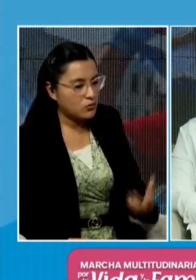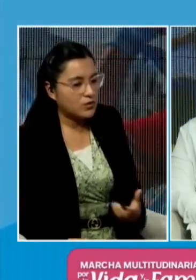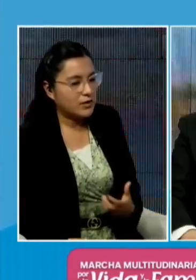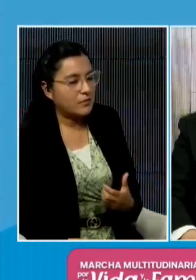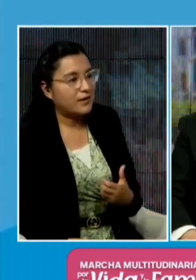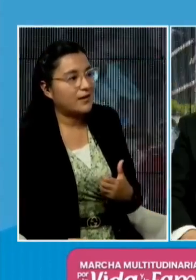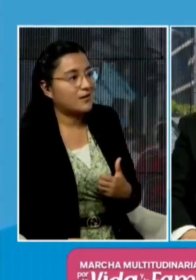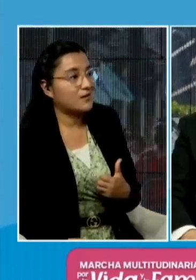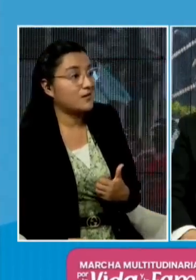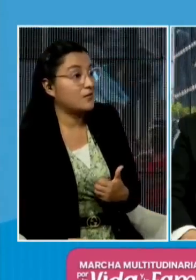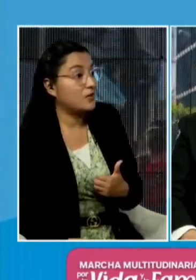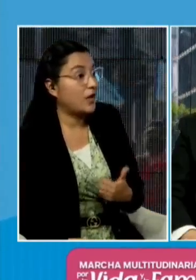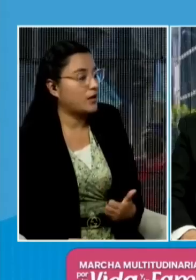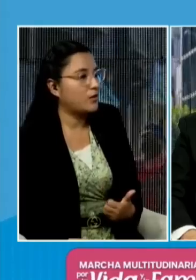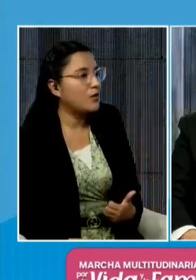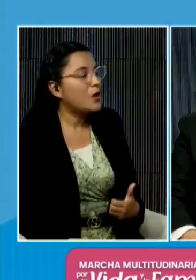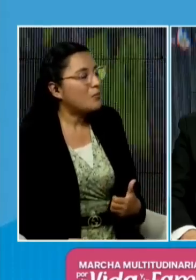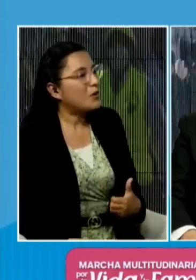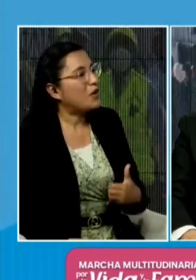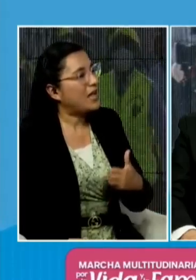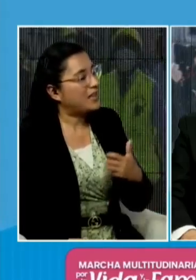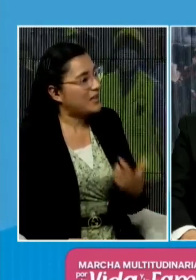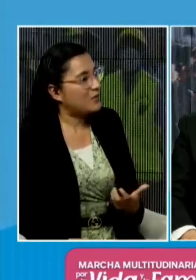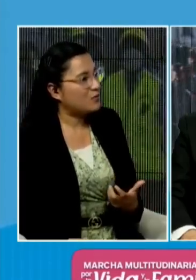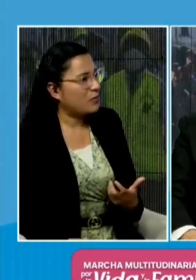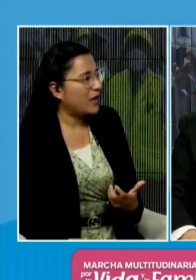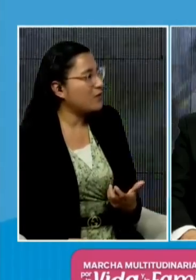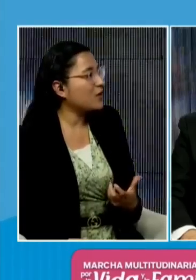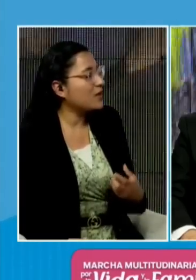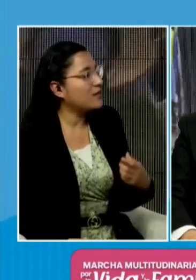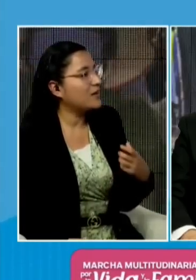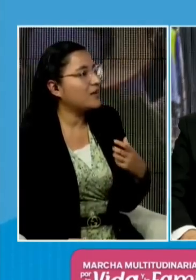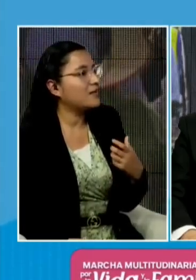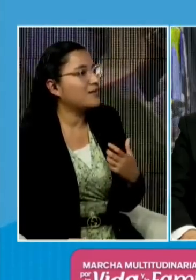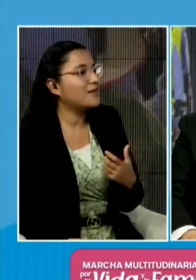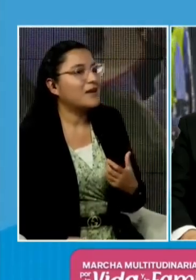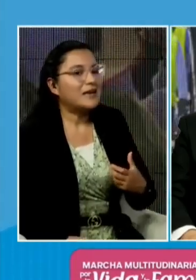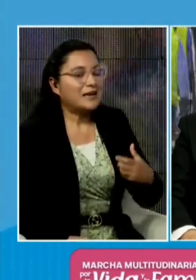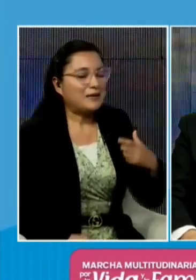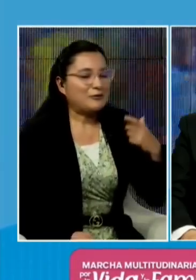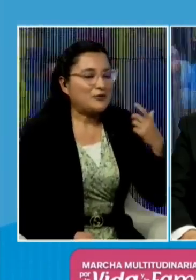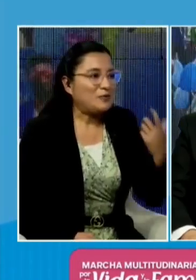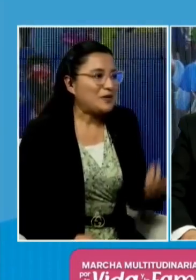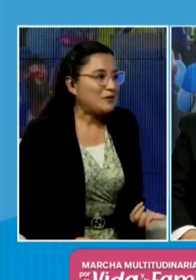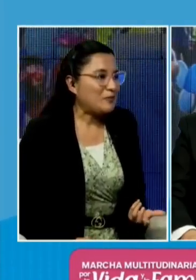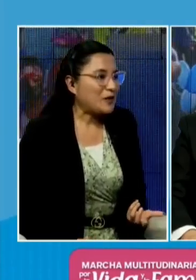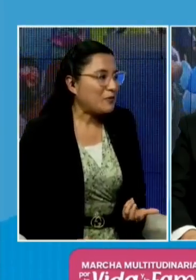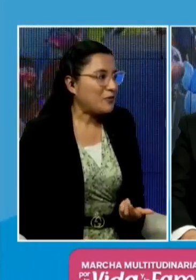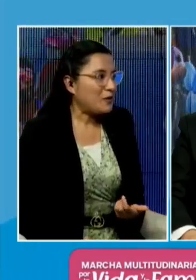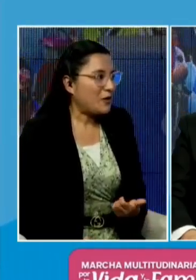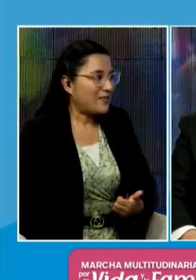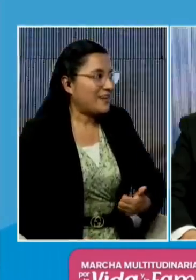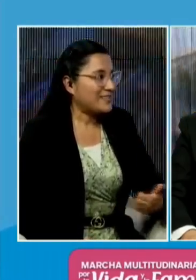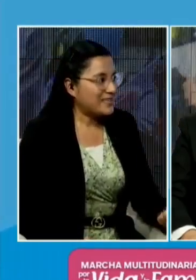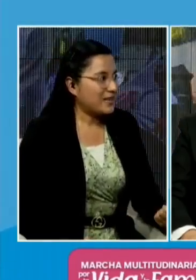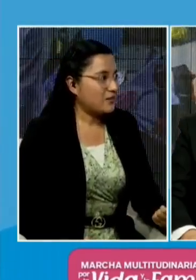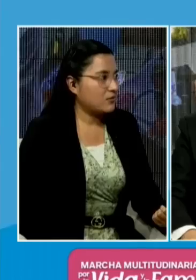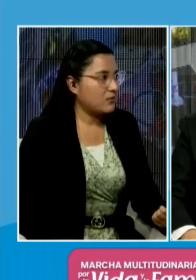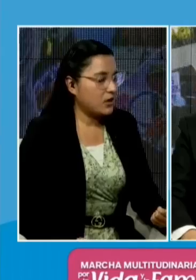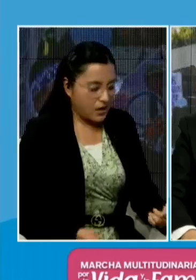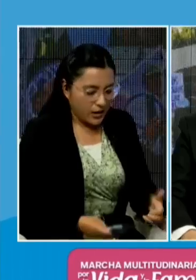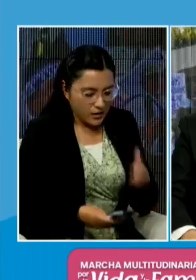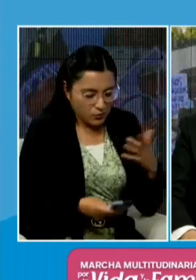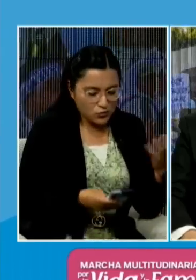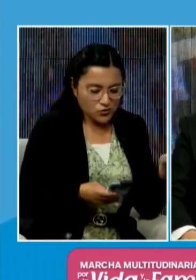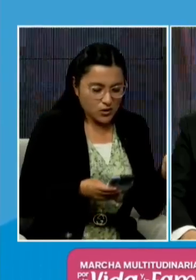promover mucho el tema de la transición de género, pero en niños pequeños que ni siquiera tienen el conocimiento previo de lo que están haciendo,